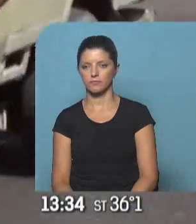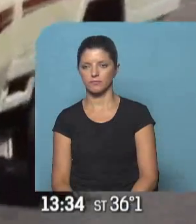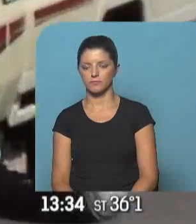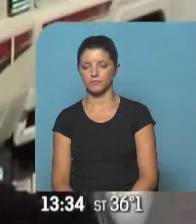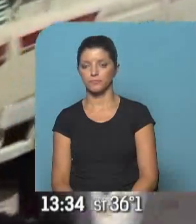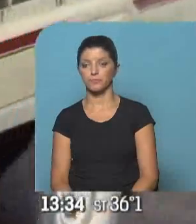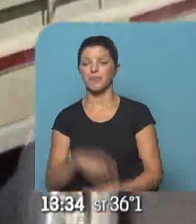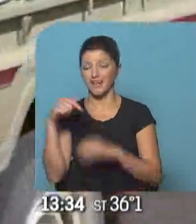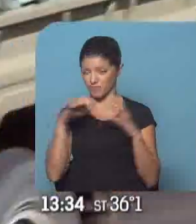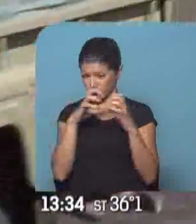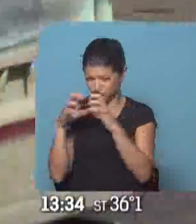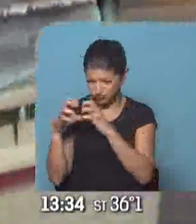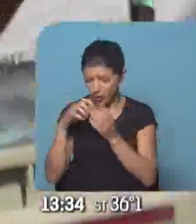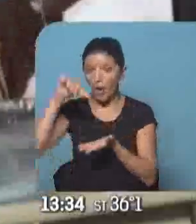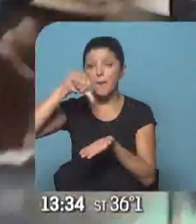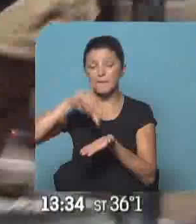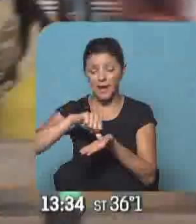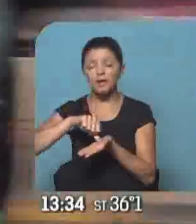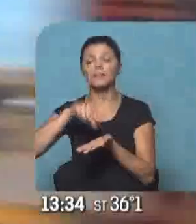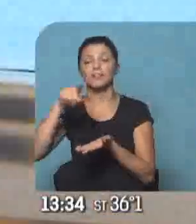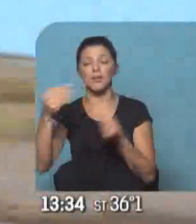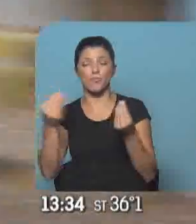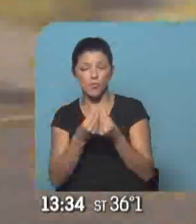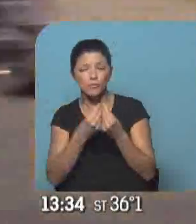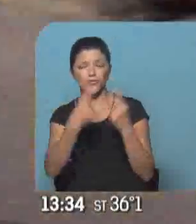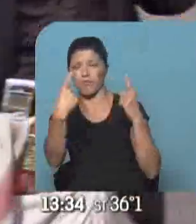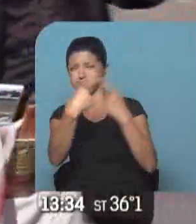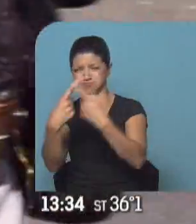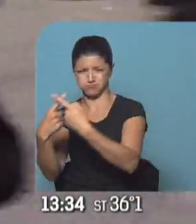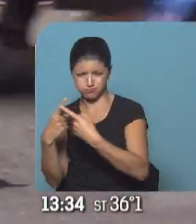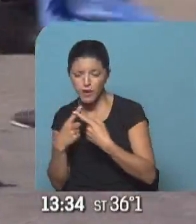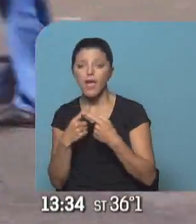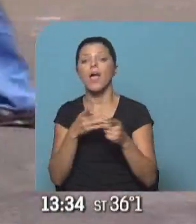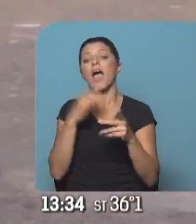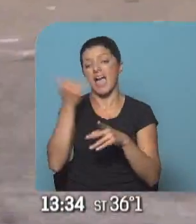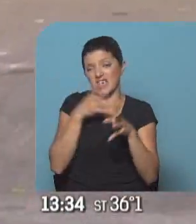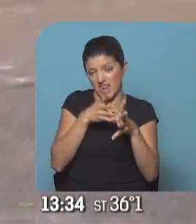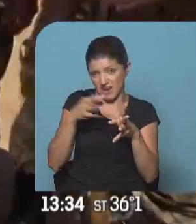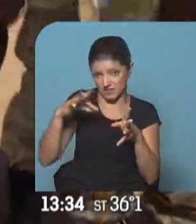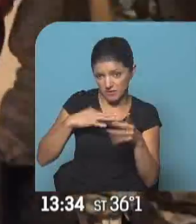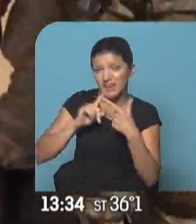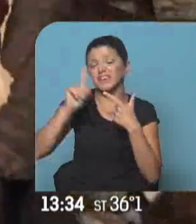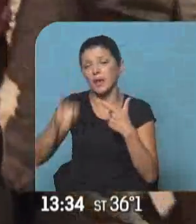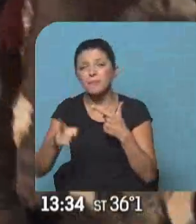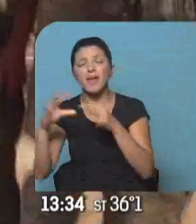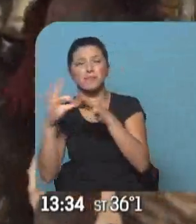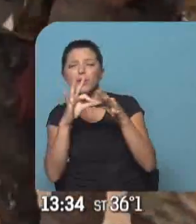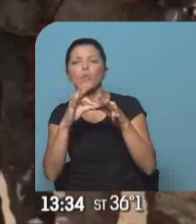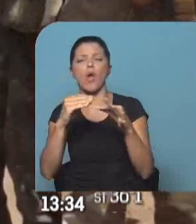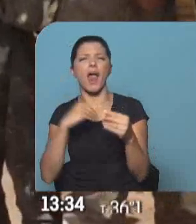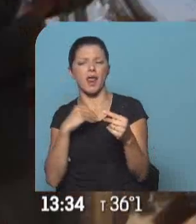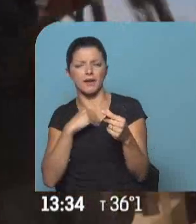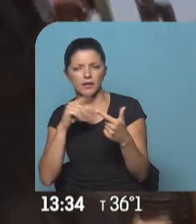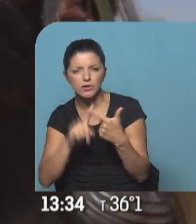El conflicto en Yemen, un enfrentamiento con múltiples actores en el que se combinan una guerra civil con componentes religiosos y una guerra